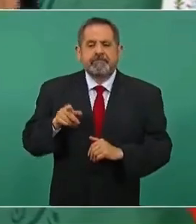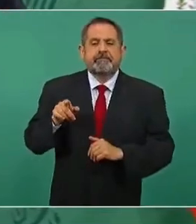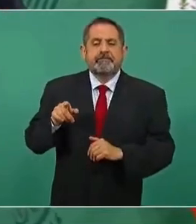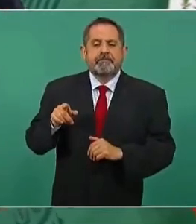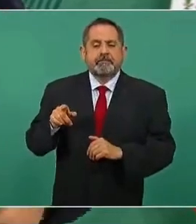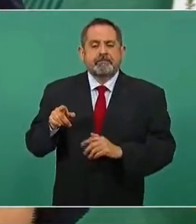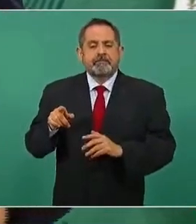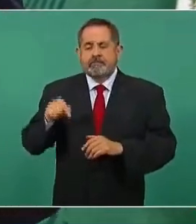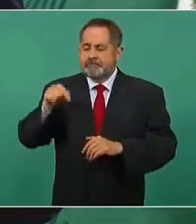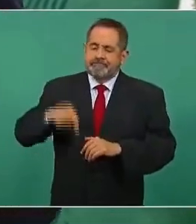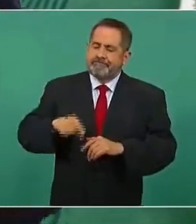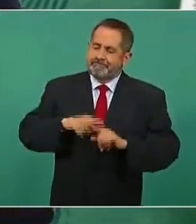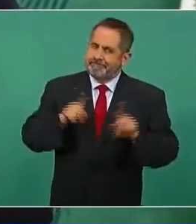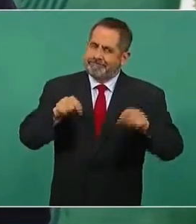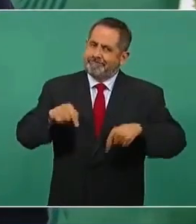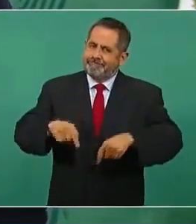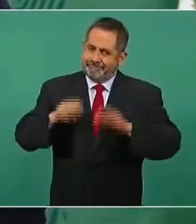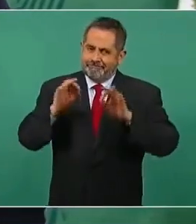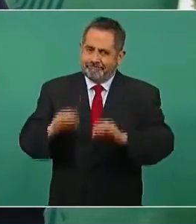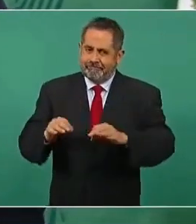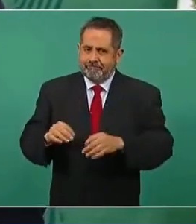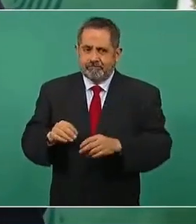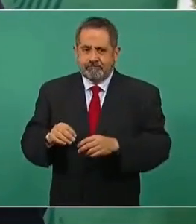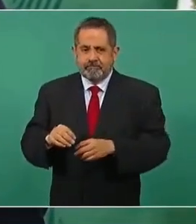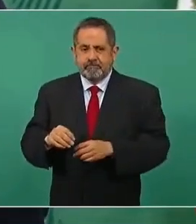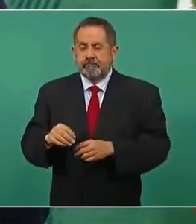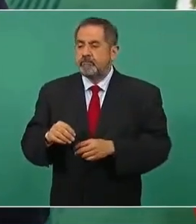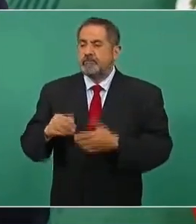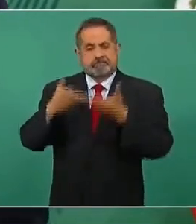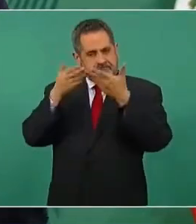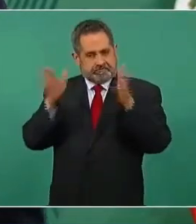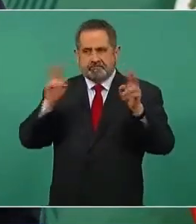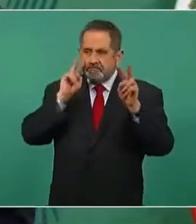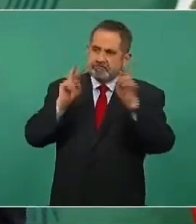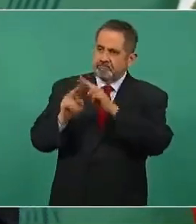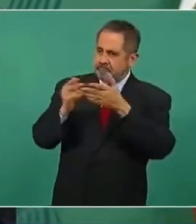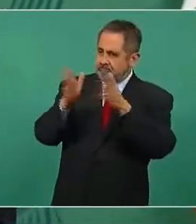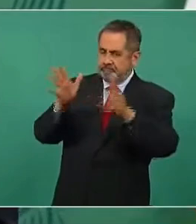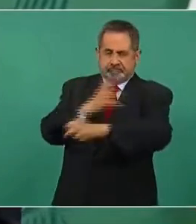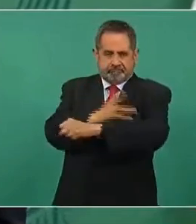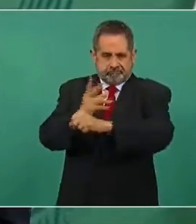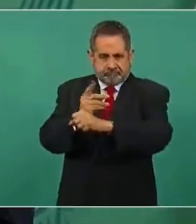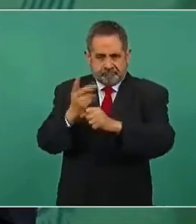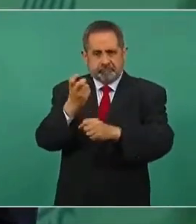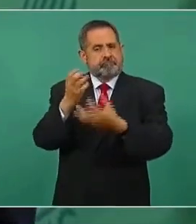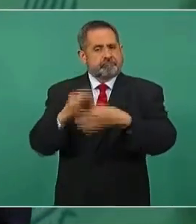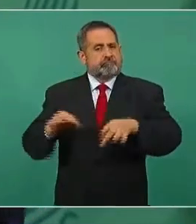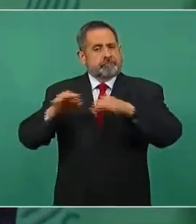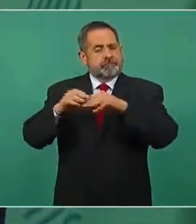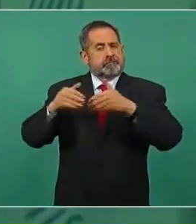Nada más que aquí hablamos de negocio público, que es el que nos importa,